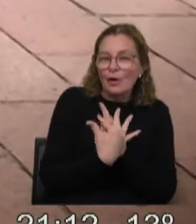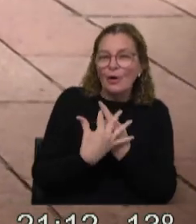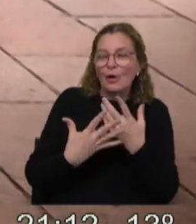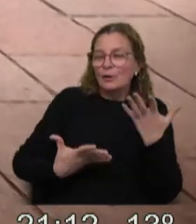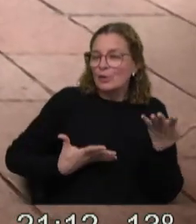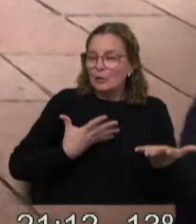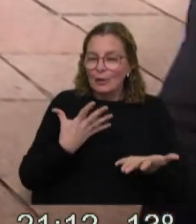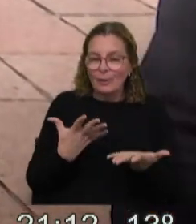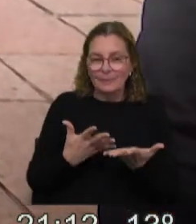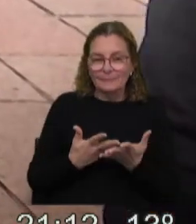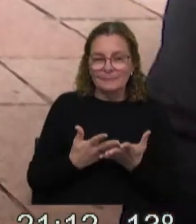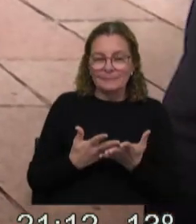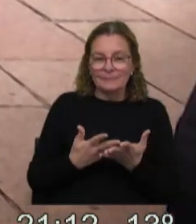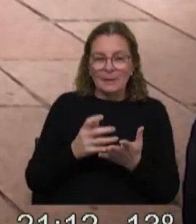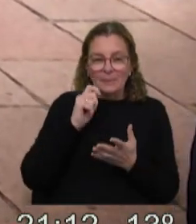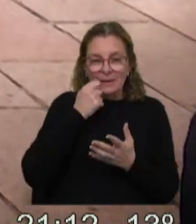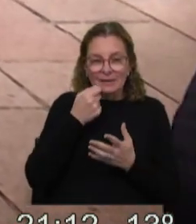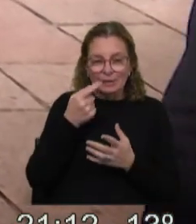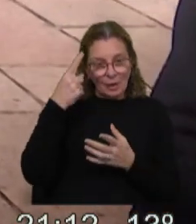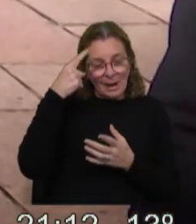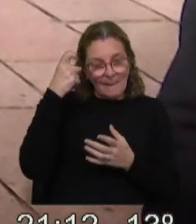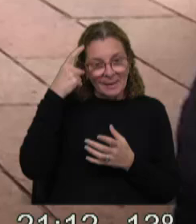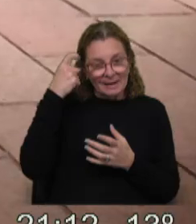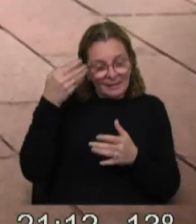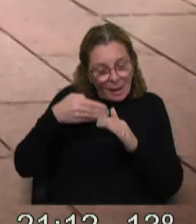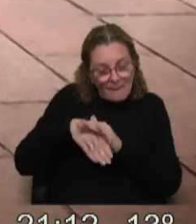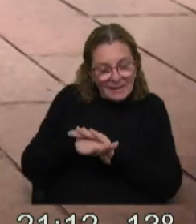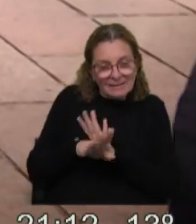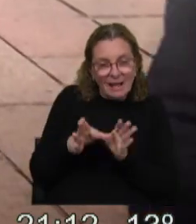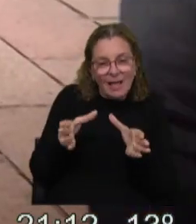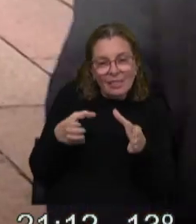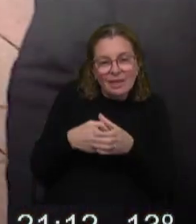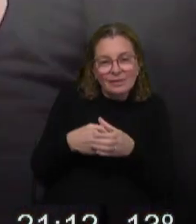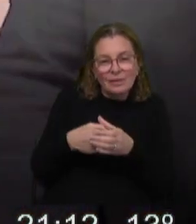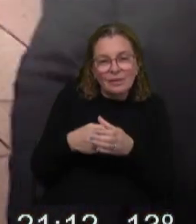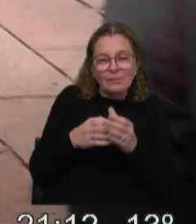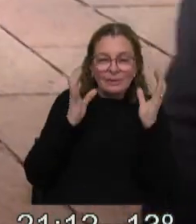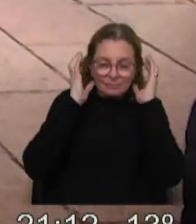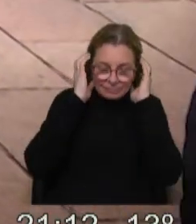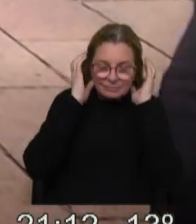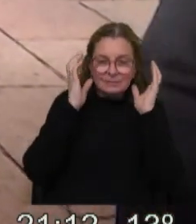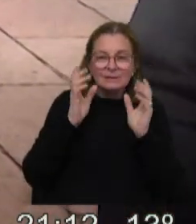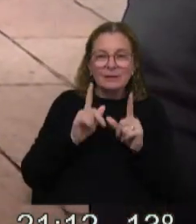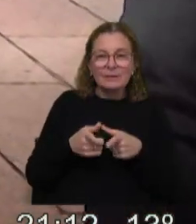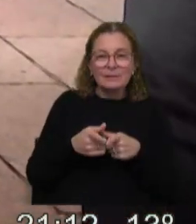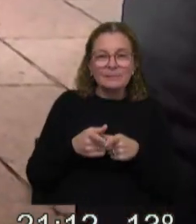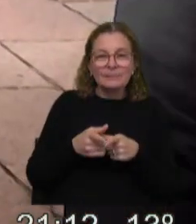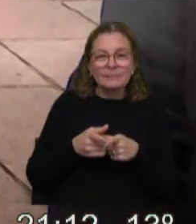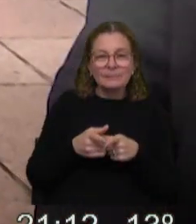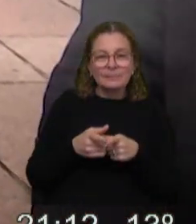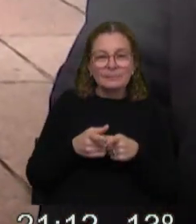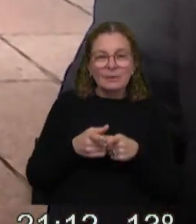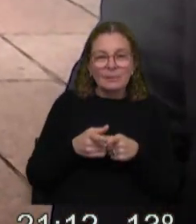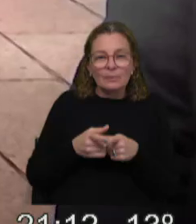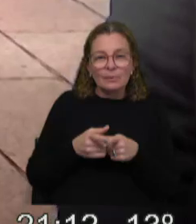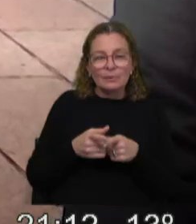movimiento, ¿no? Creo que es lo más rico de esta experiencia, que sea inmersivo también en ese sentido. Además de que vas vos en tu propio